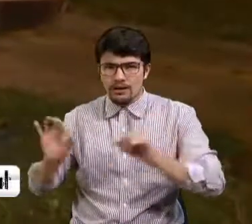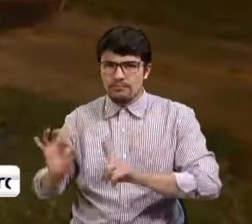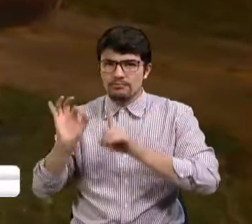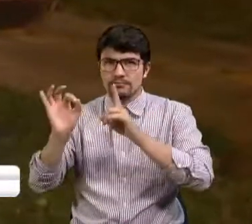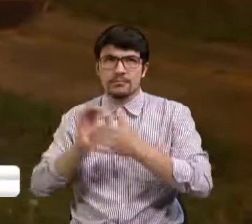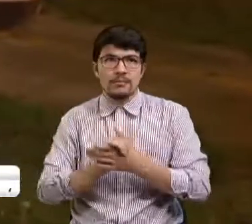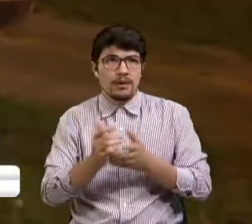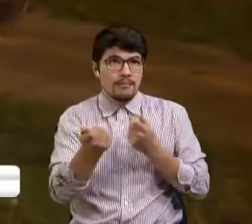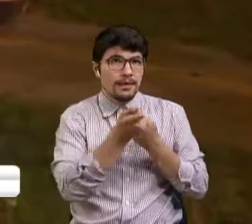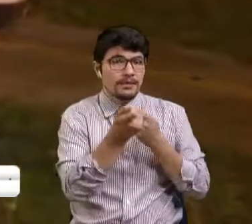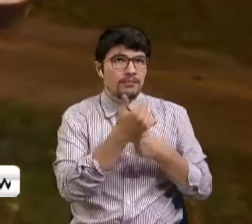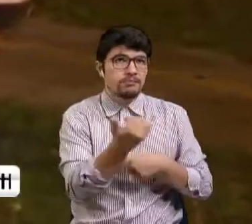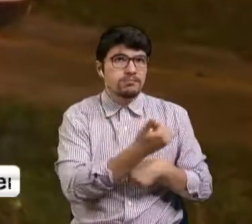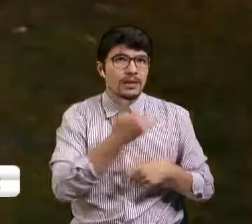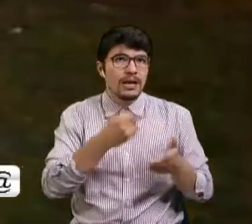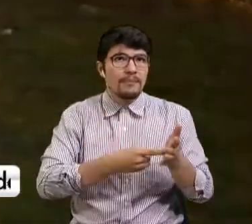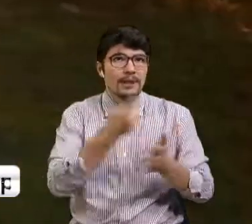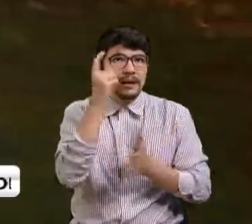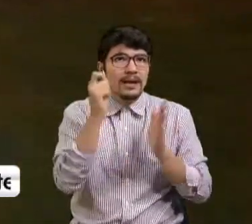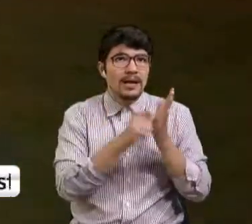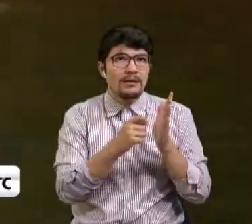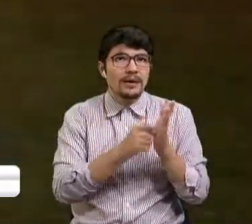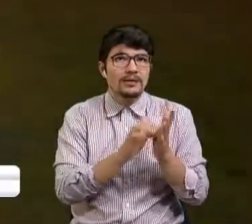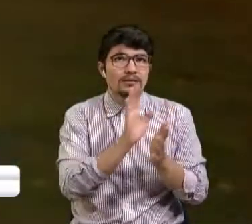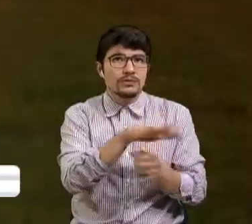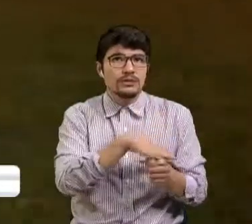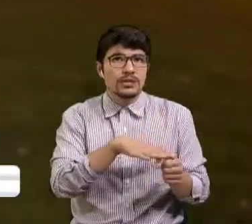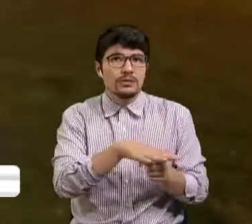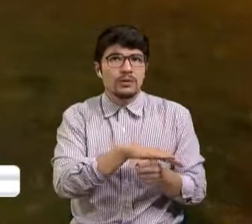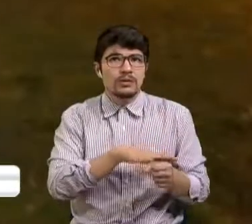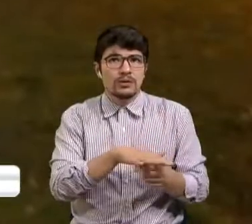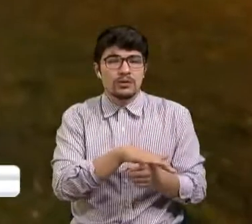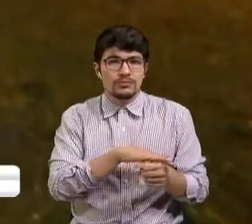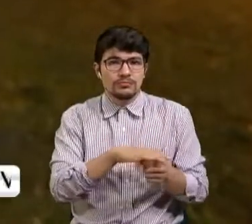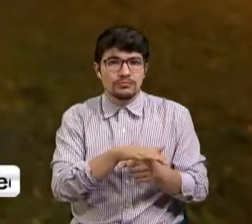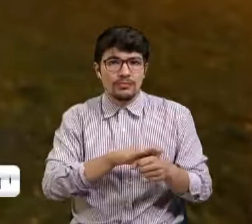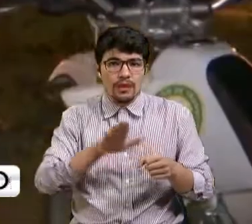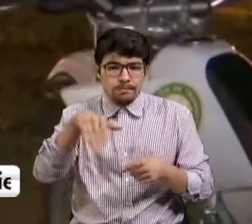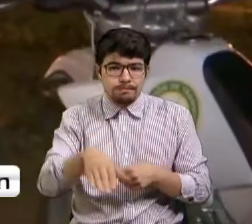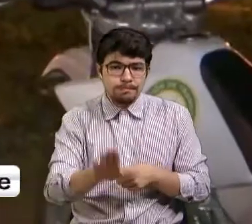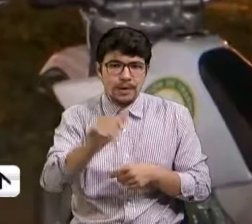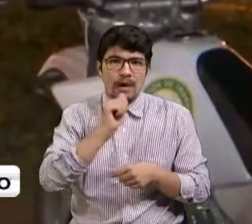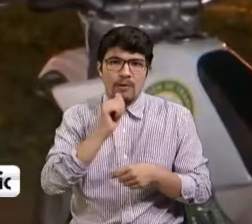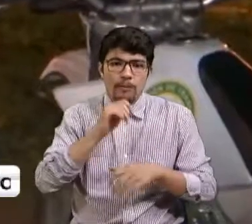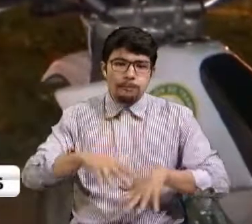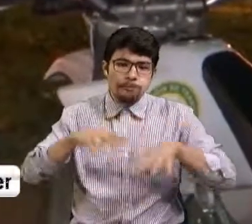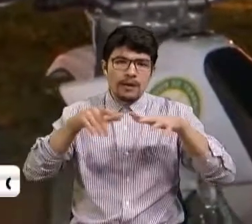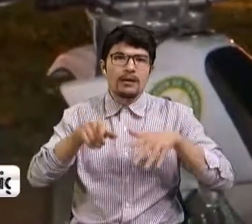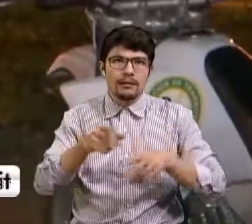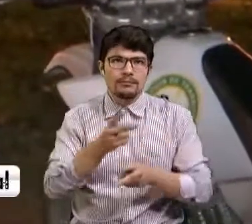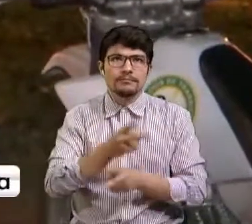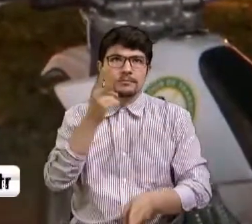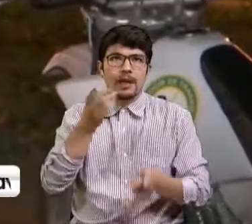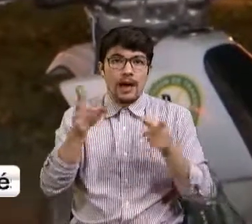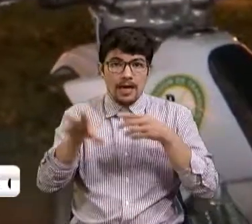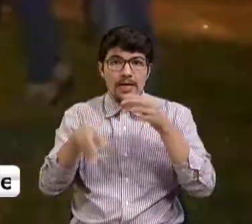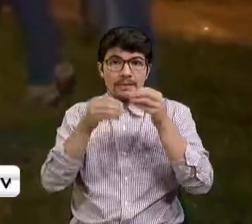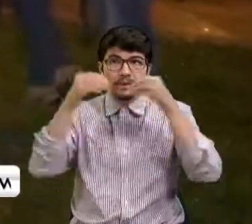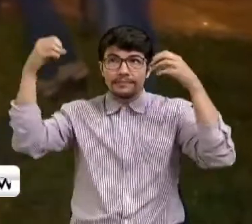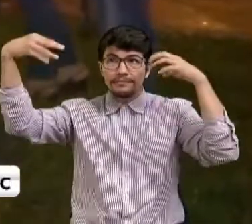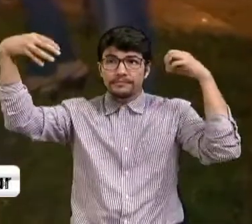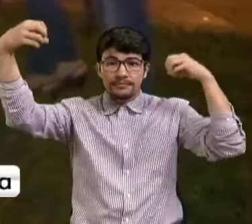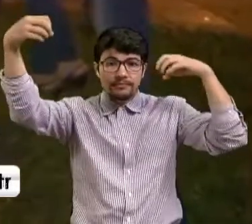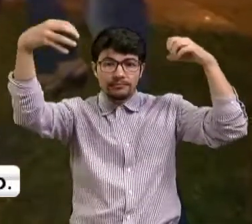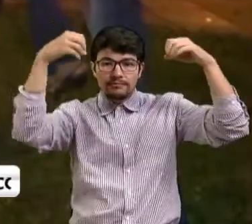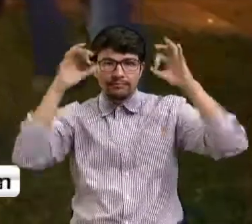vecinos del sector no es la primera vez que debido a estos hundimientos en la vía se produce un accidente además que las luminarias del sector no